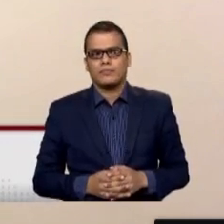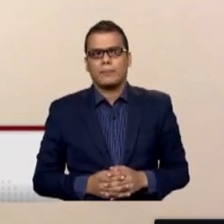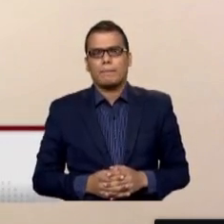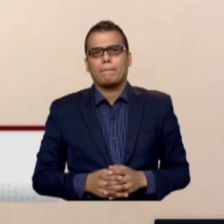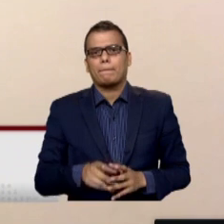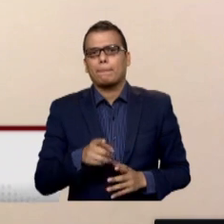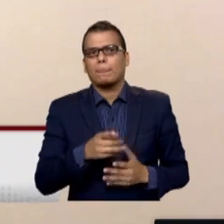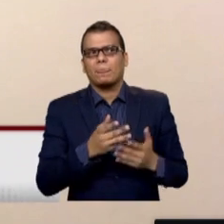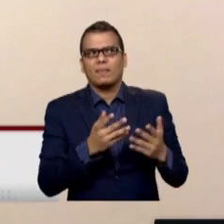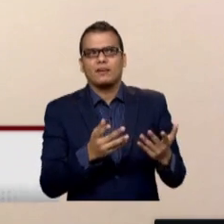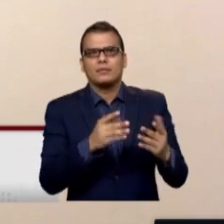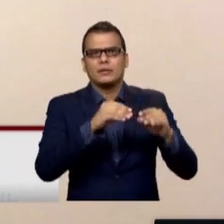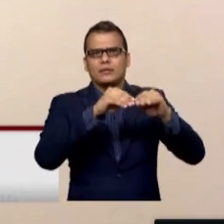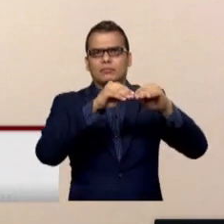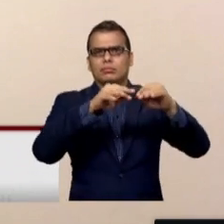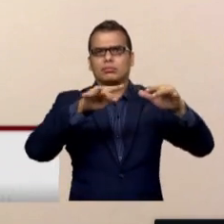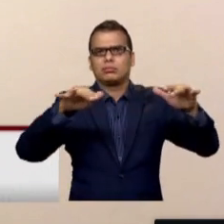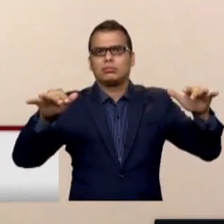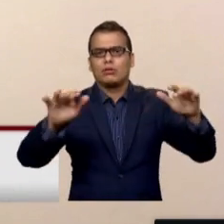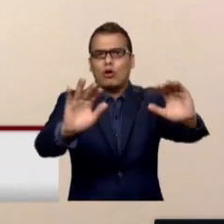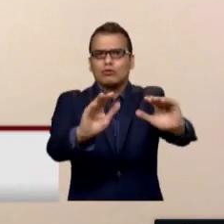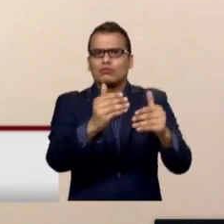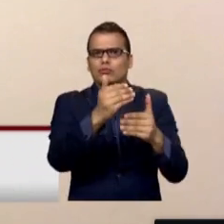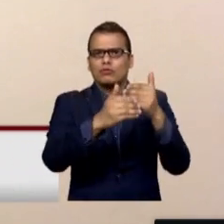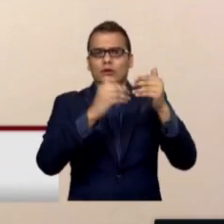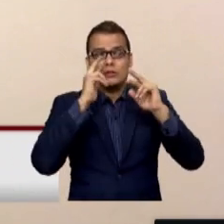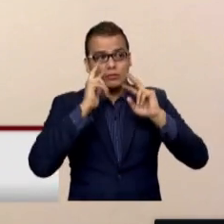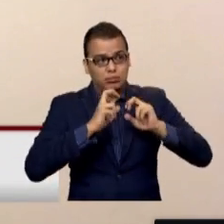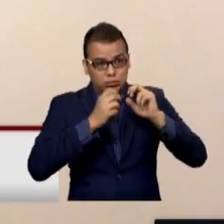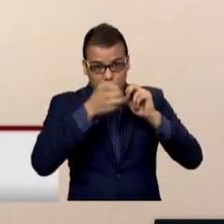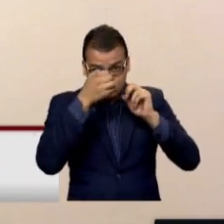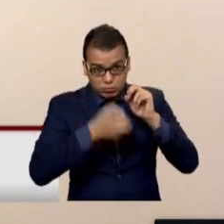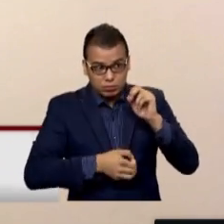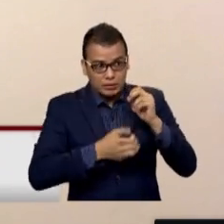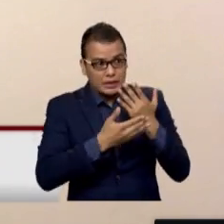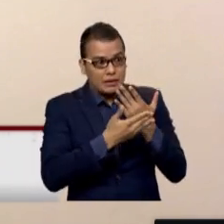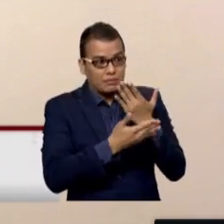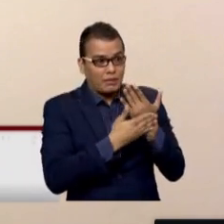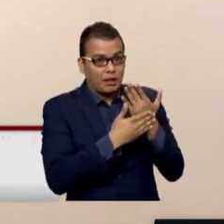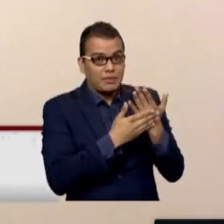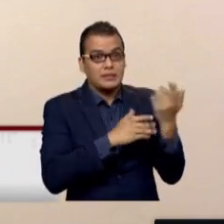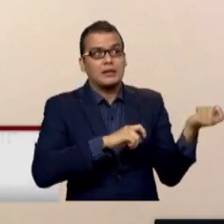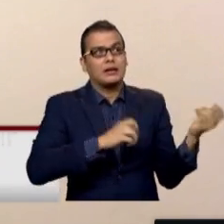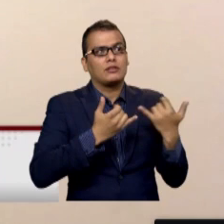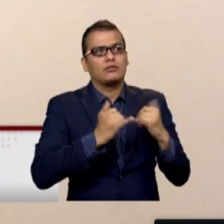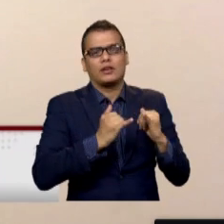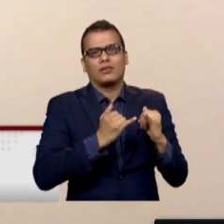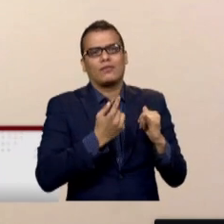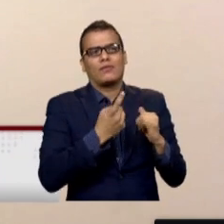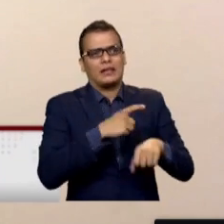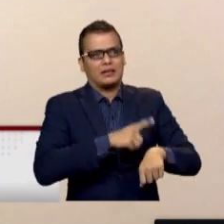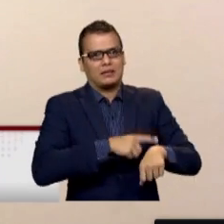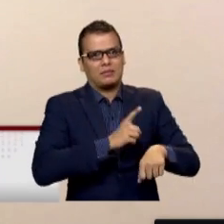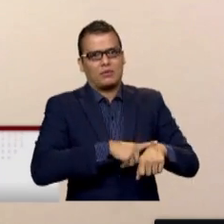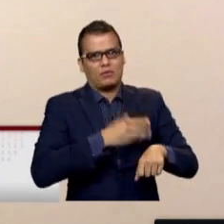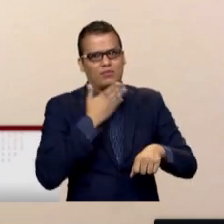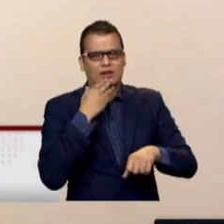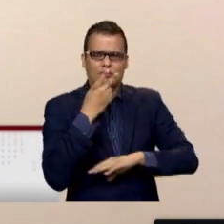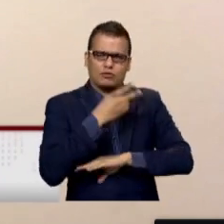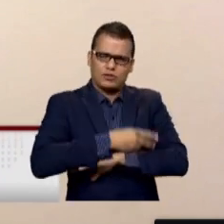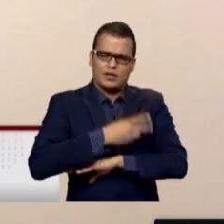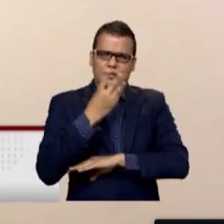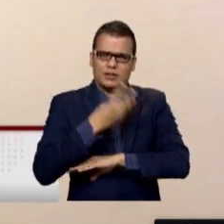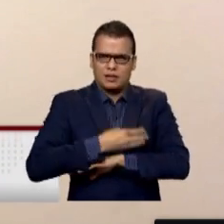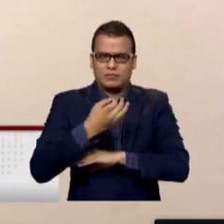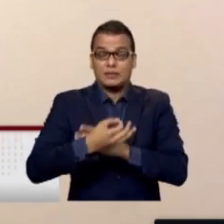índice reproductivo, la tasa reproductiva. Todavía no nos refleja lo de estos dos o tres días, sino fundamentalmente lo de la